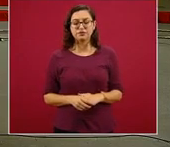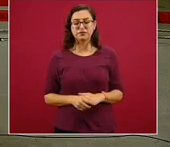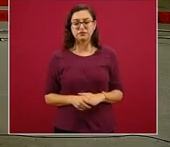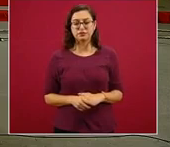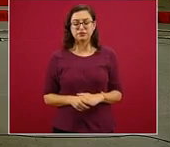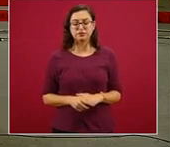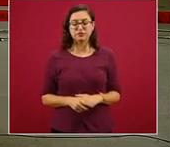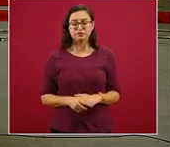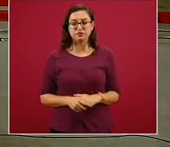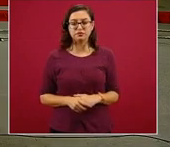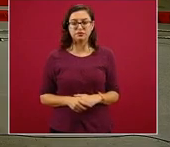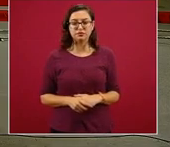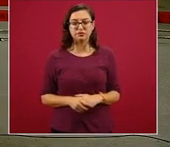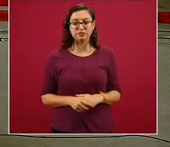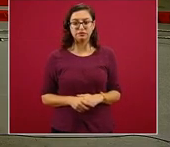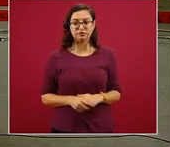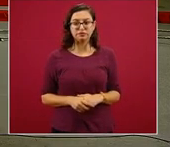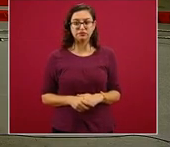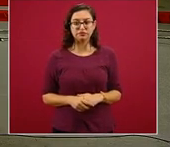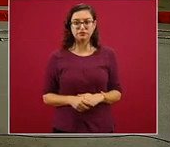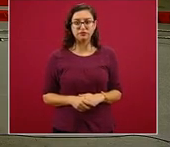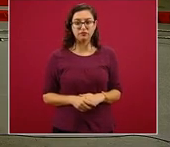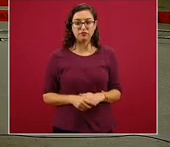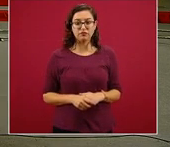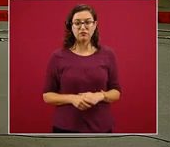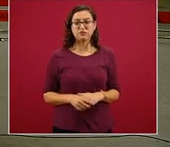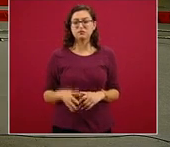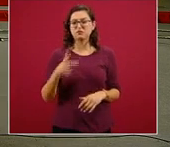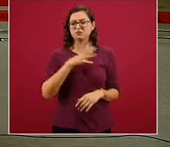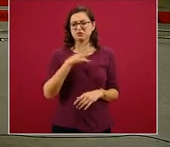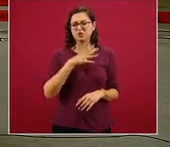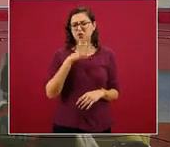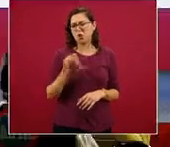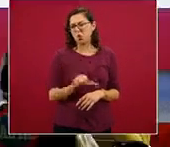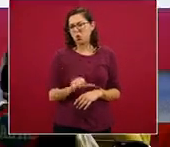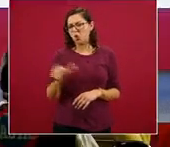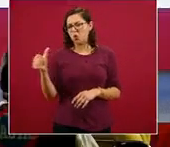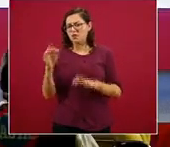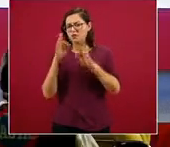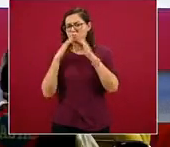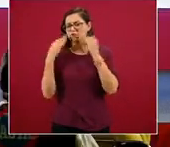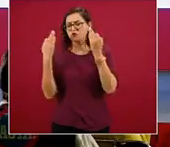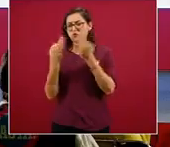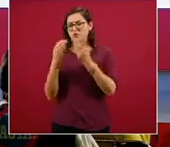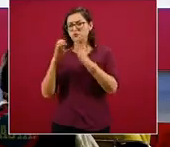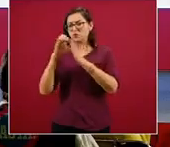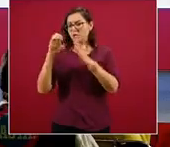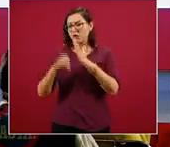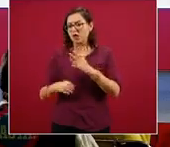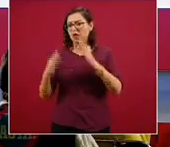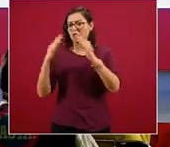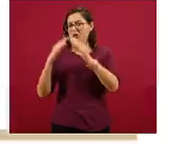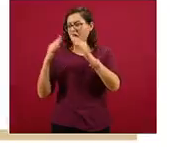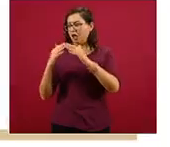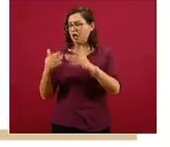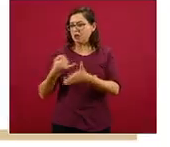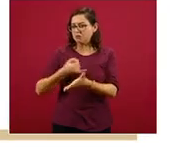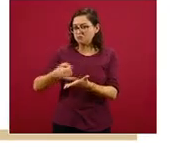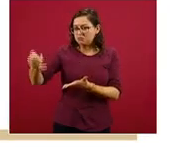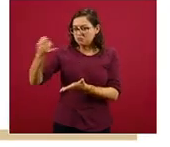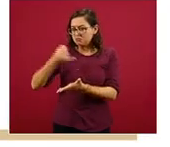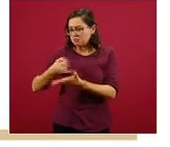Y bueno, también tenemos muchos otros sistemas agrícolas tradicionales como los traspatios, los huertos, los solares, las